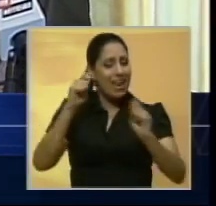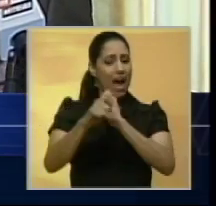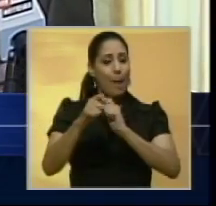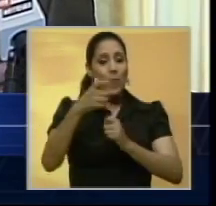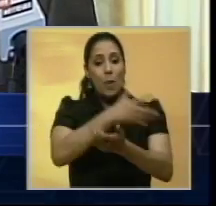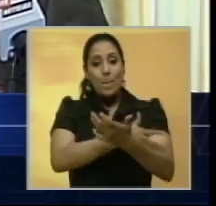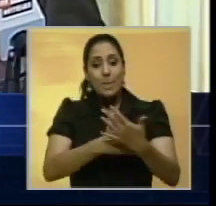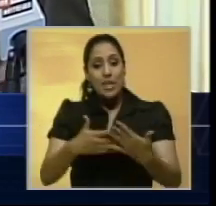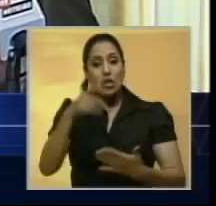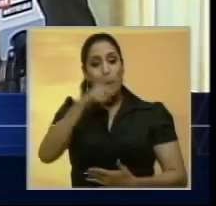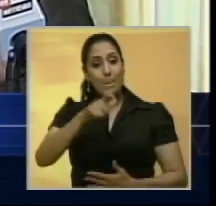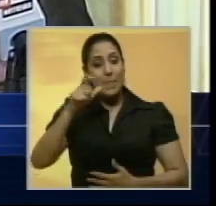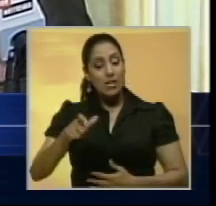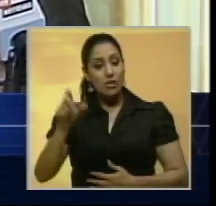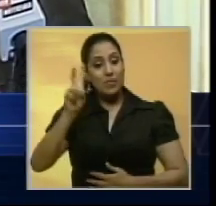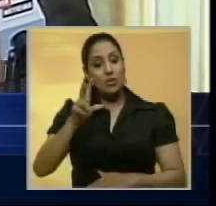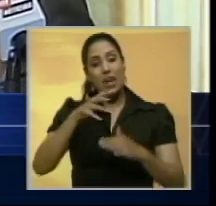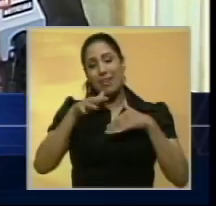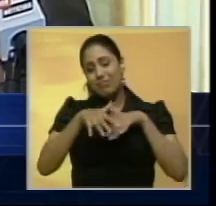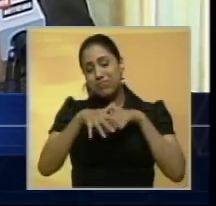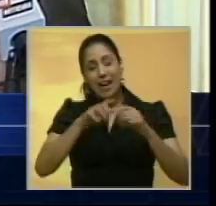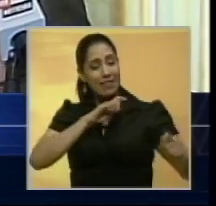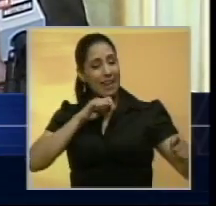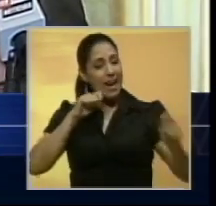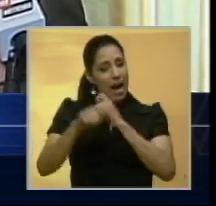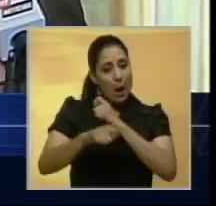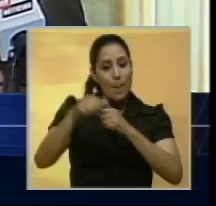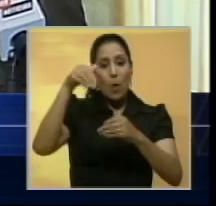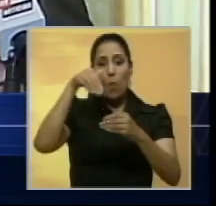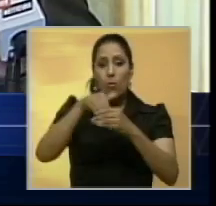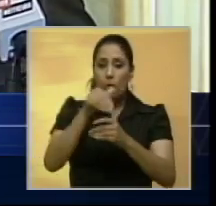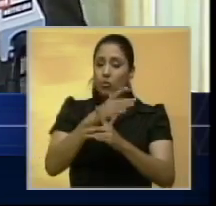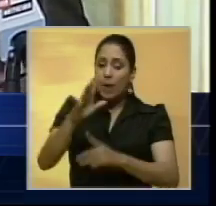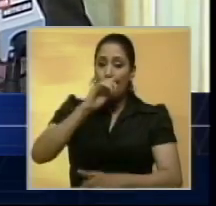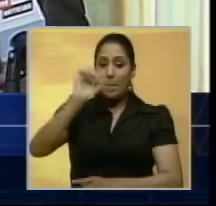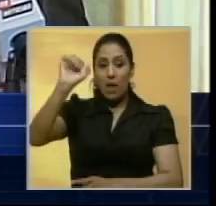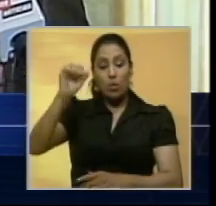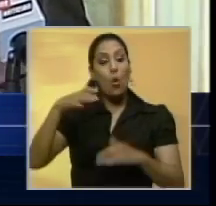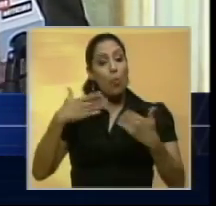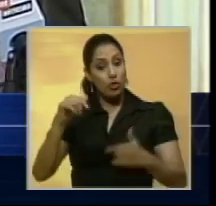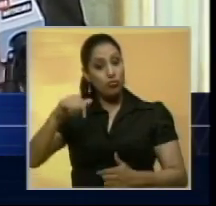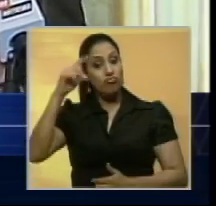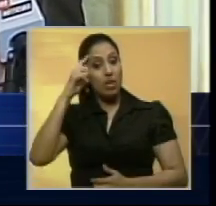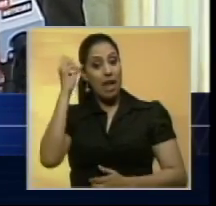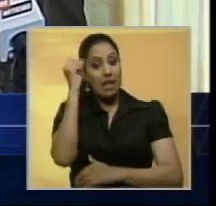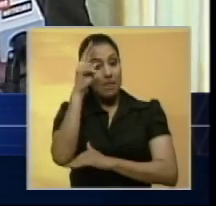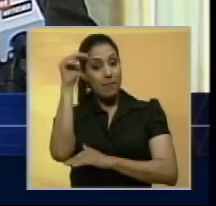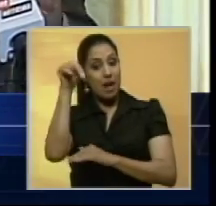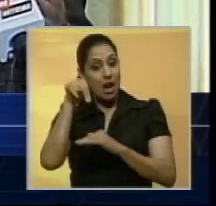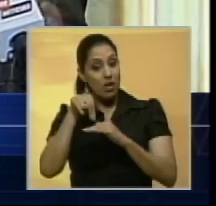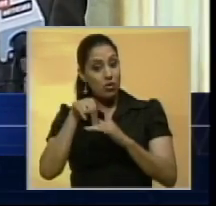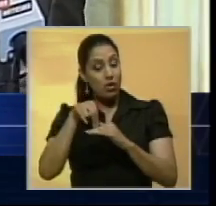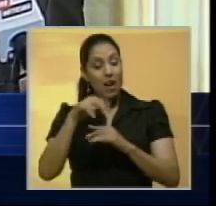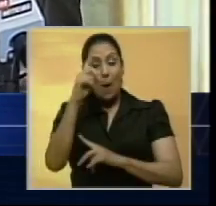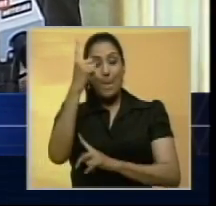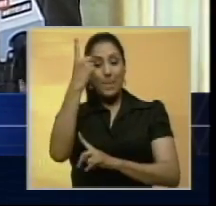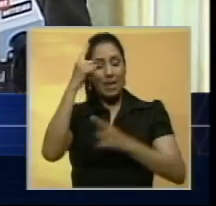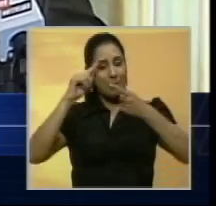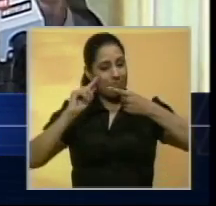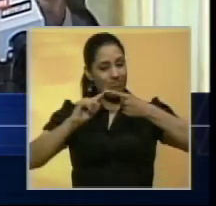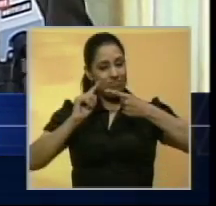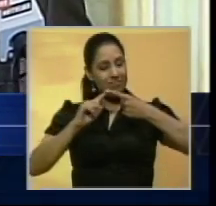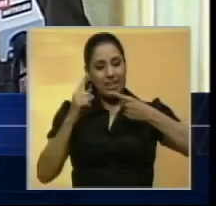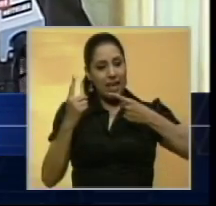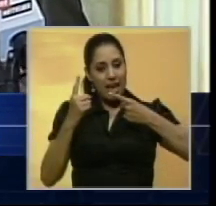de venezolanos han activado ese cambio a través del referéndum revocatorio y por eso el día de hoy en la Asamblea Nacional el primer punto